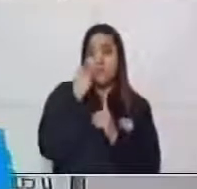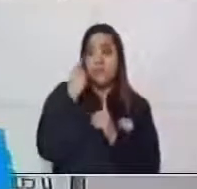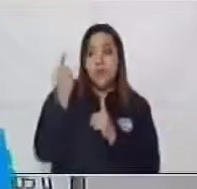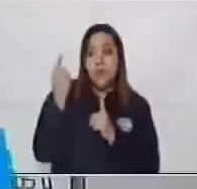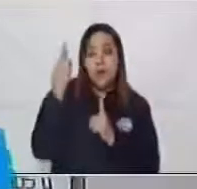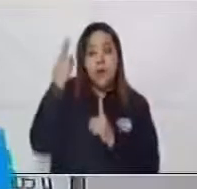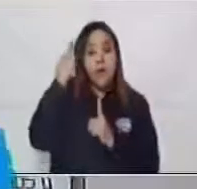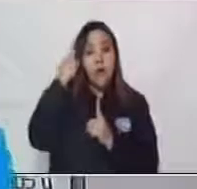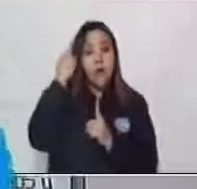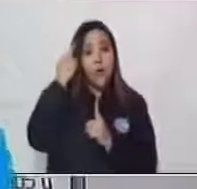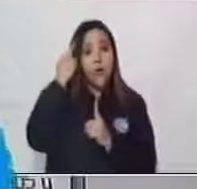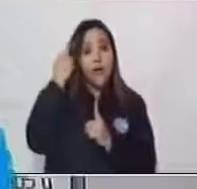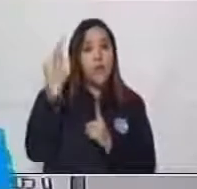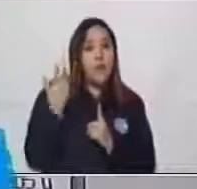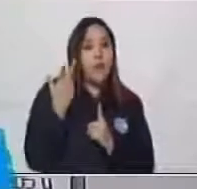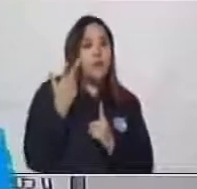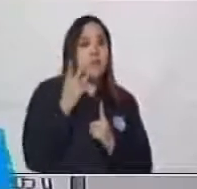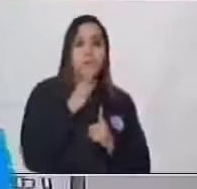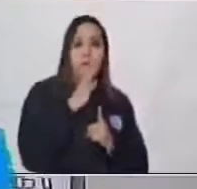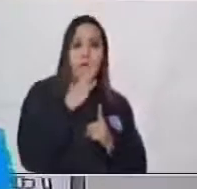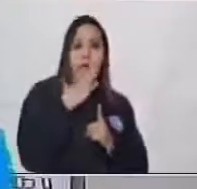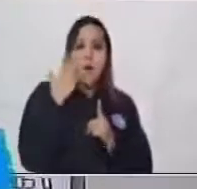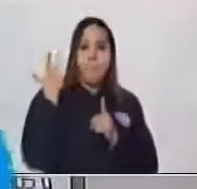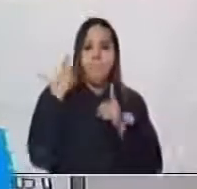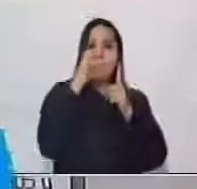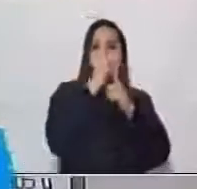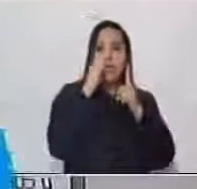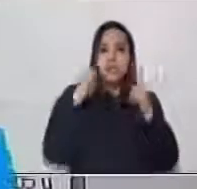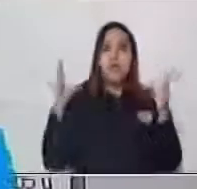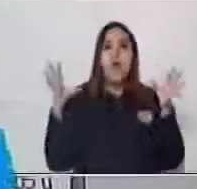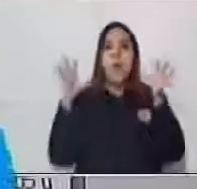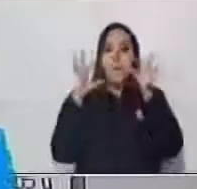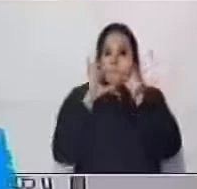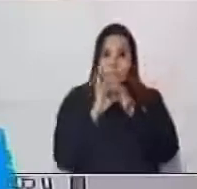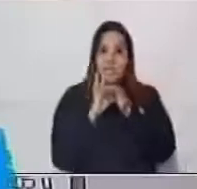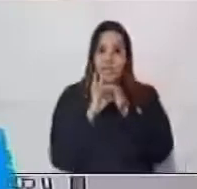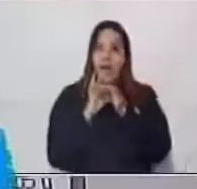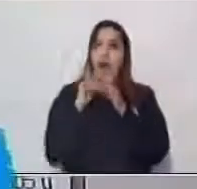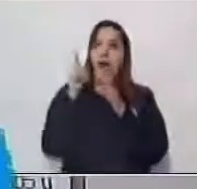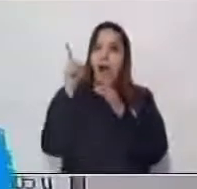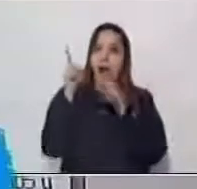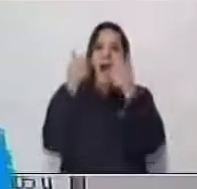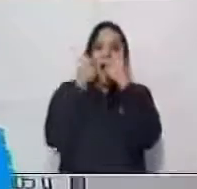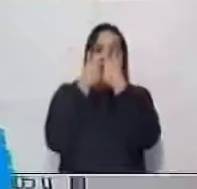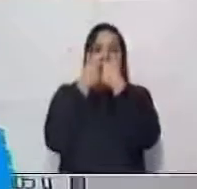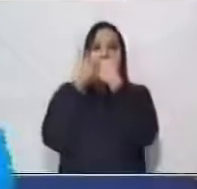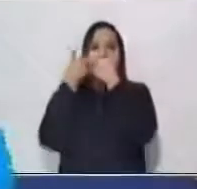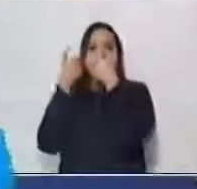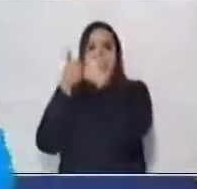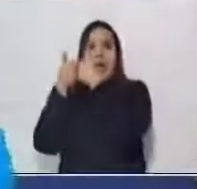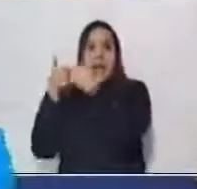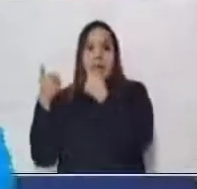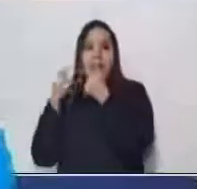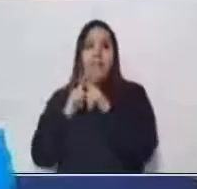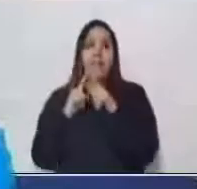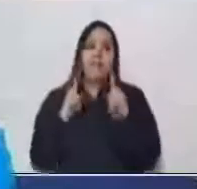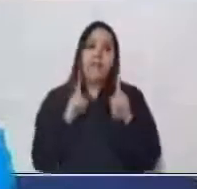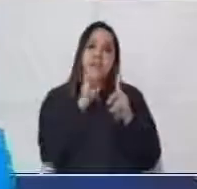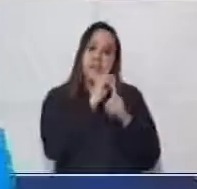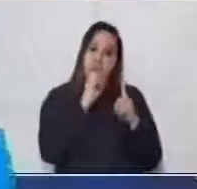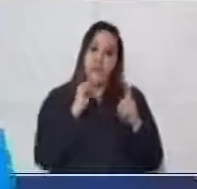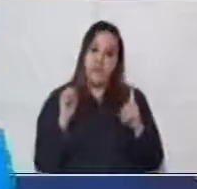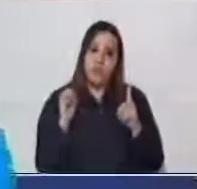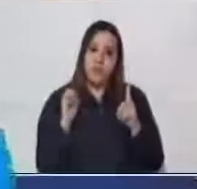recuerdas lo que hablamos acerca de oraciones compuestas, acá está separando varias oraciones. Incluso